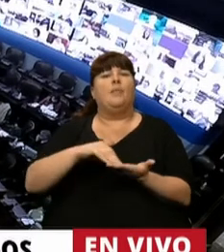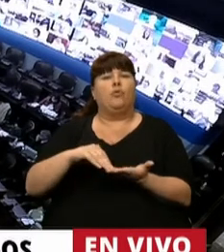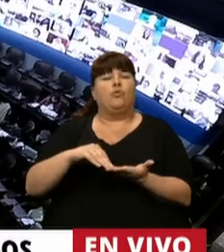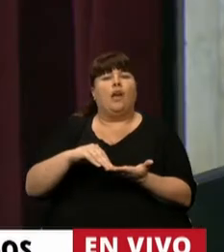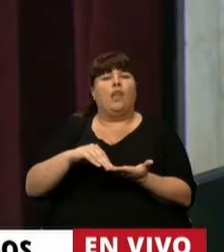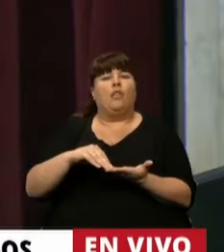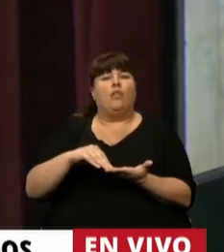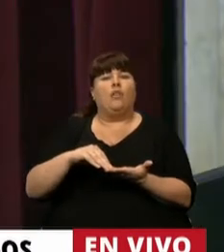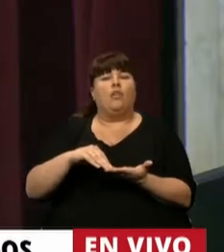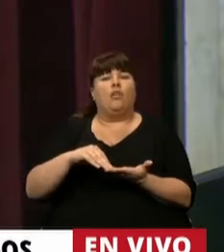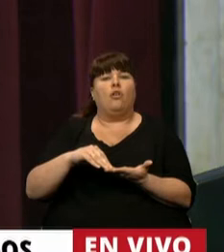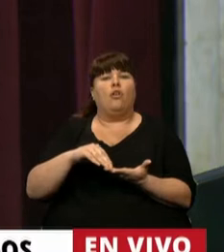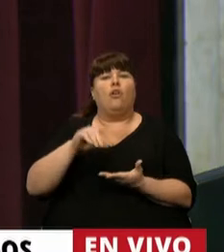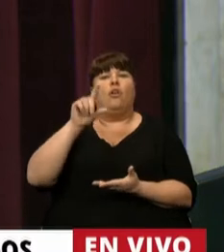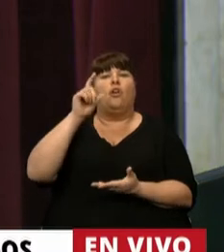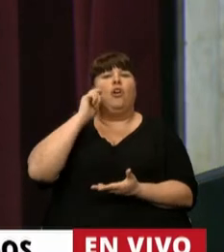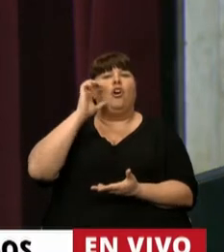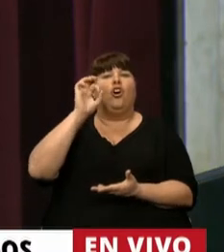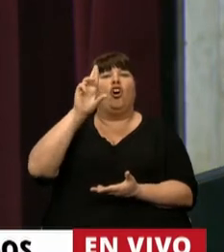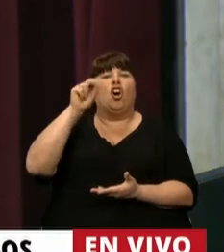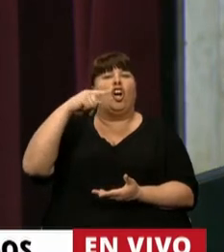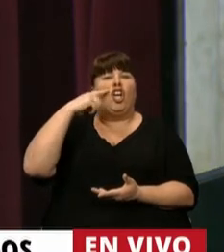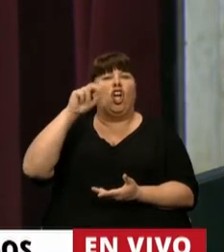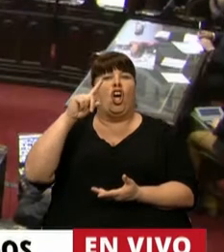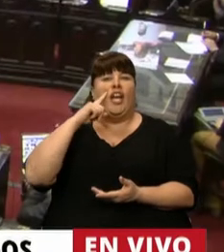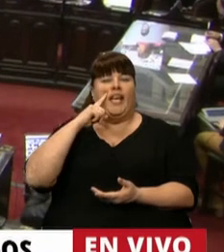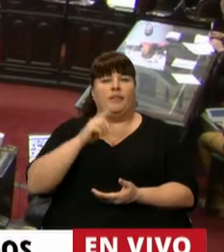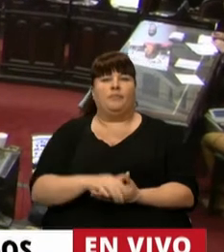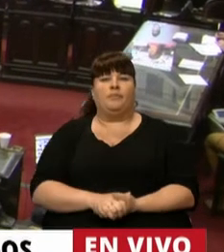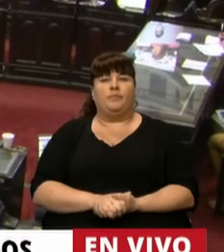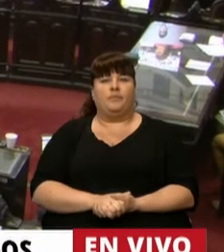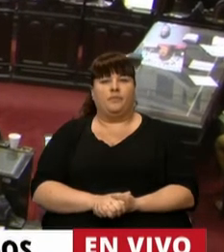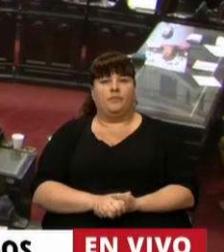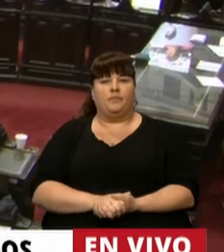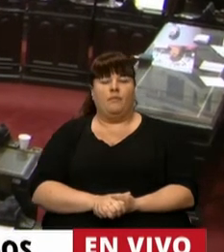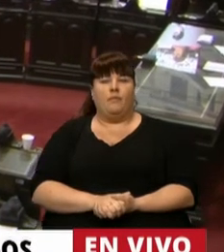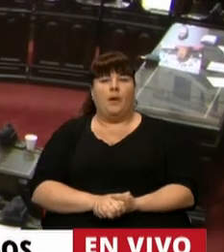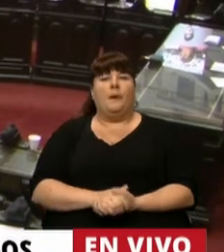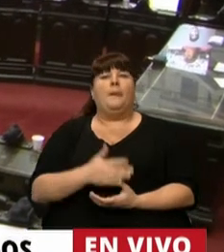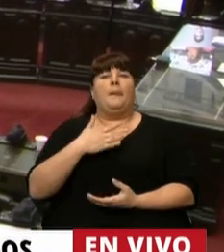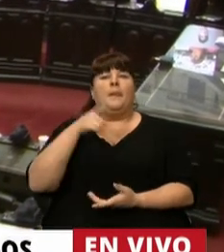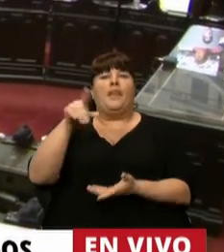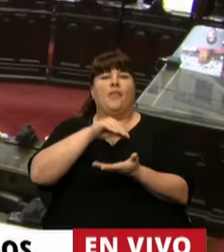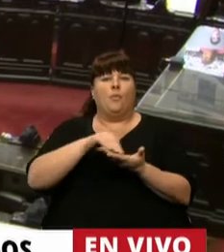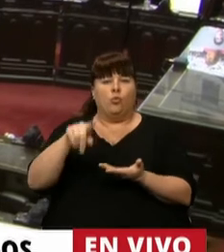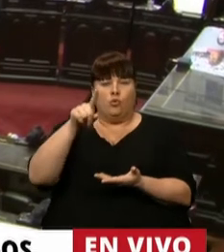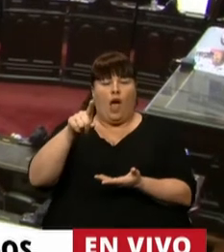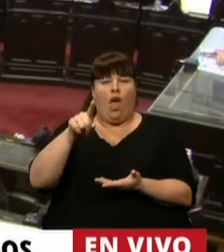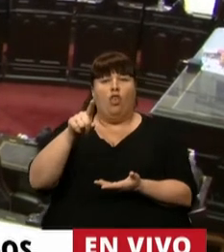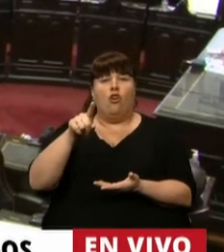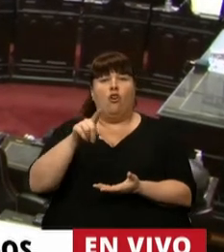Diputado Lisandro Bormioli. Le pido, diputado,